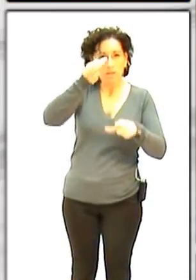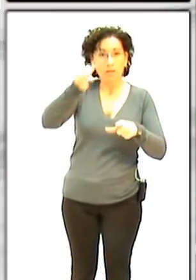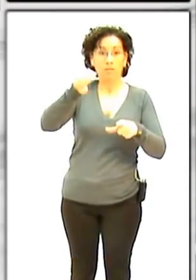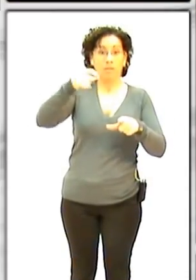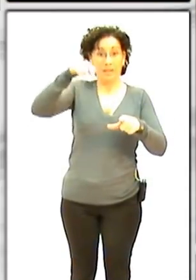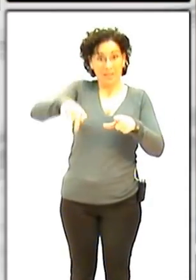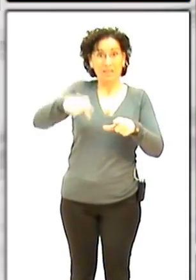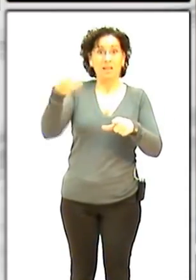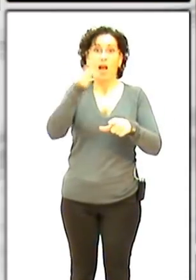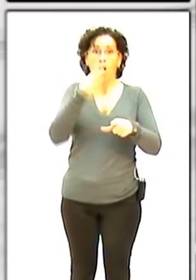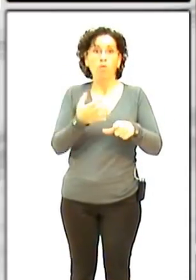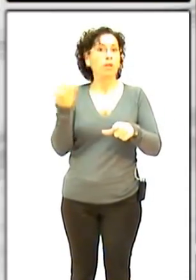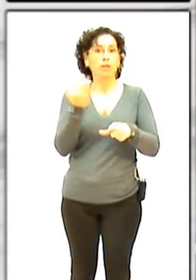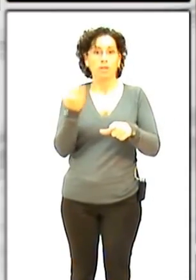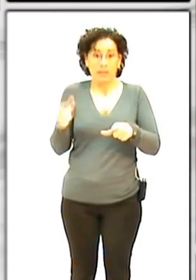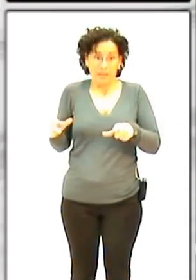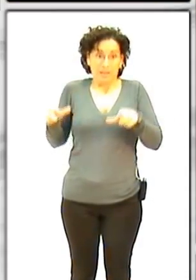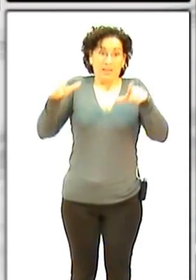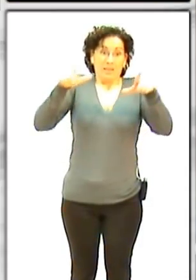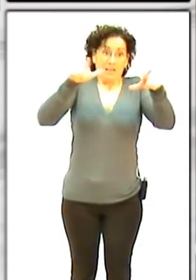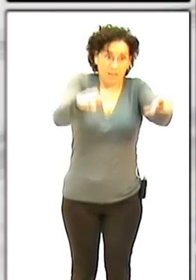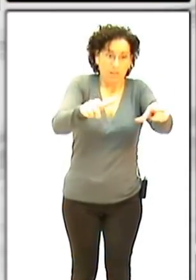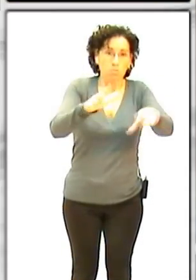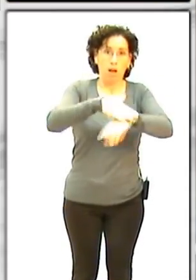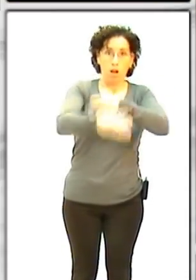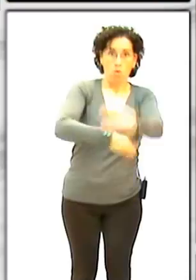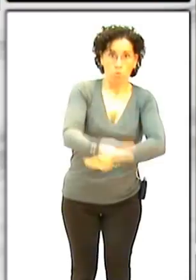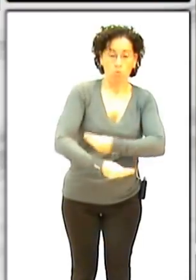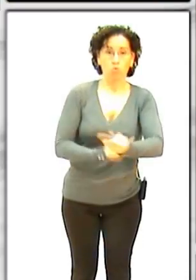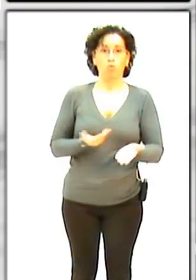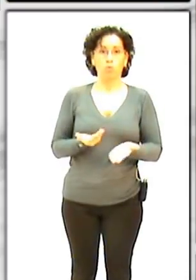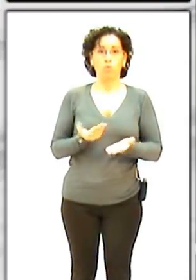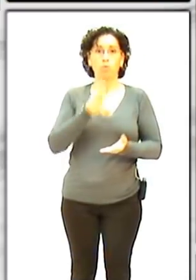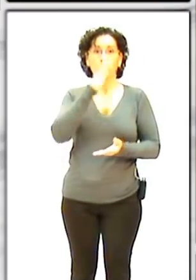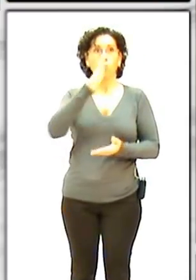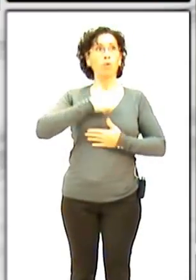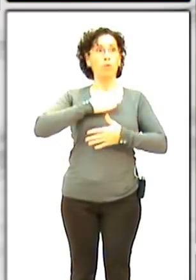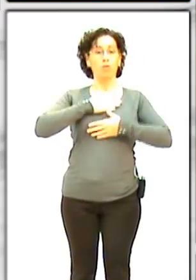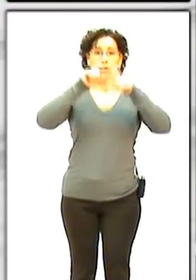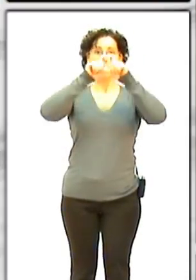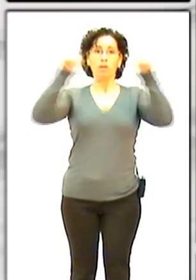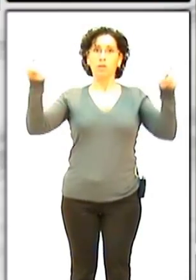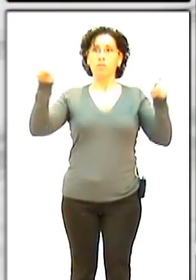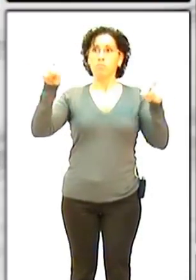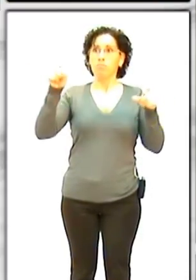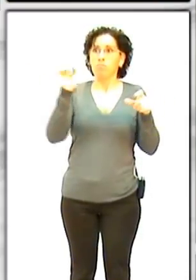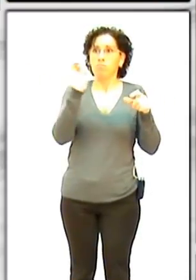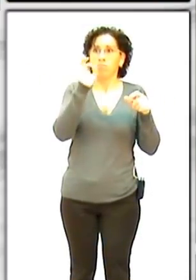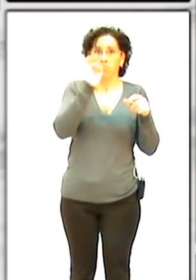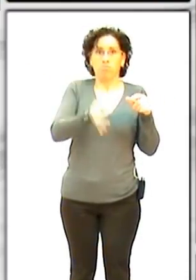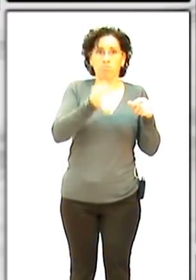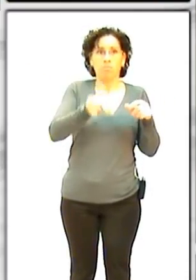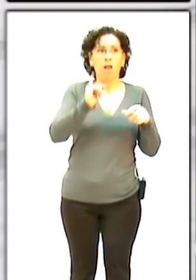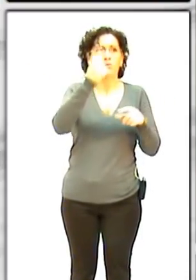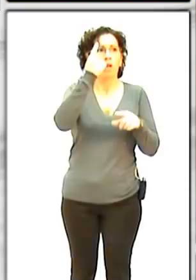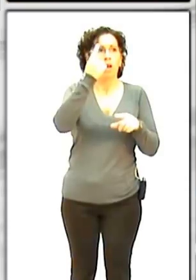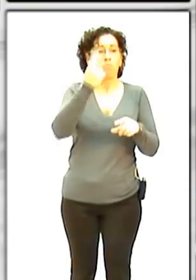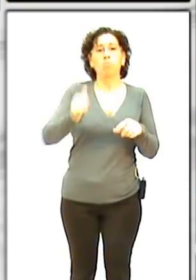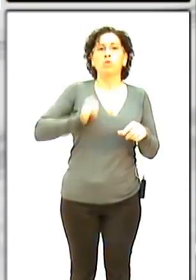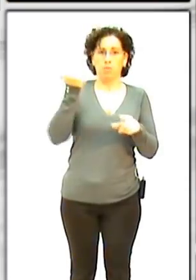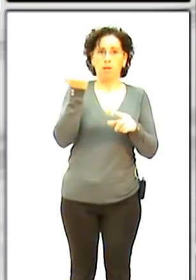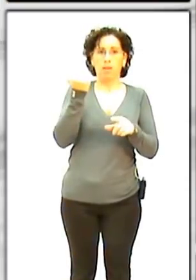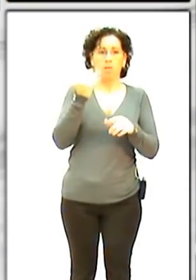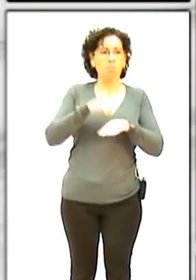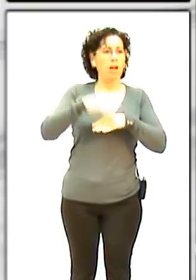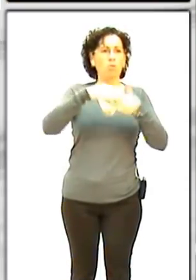a disposición, porque realmente, en concreto, nuestra institución tiene una posibilidad para todos los usuarios de